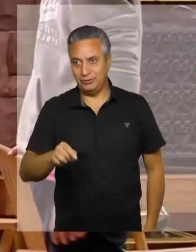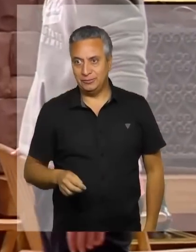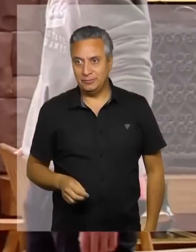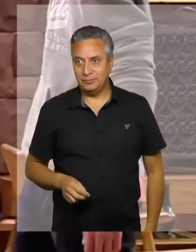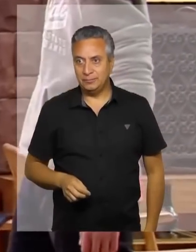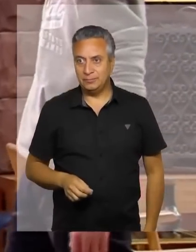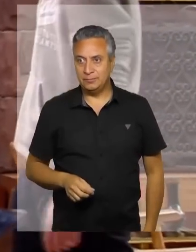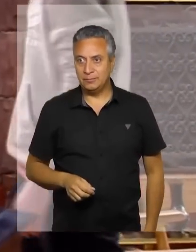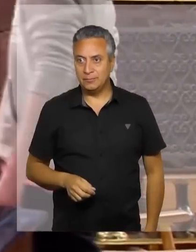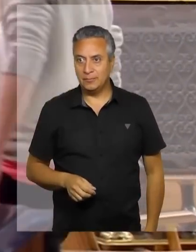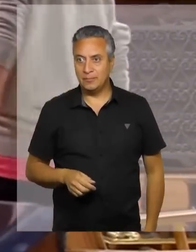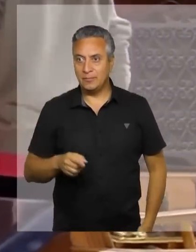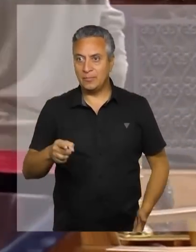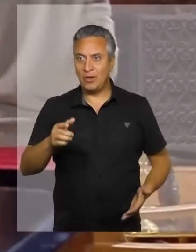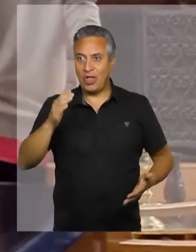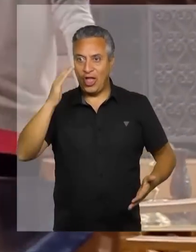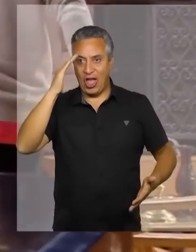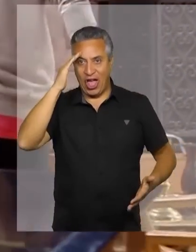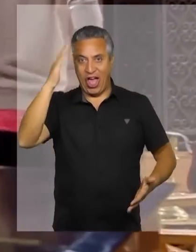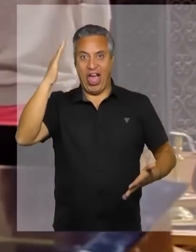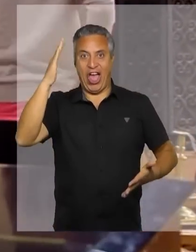¡Hola!